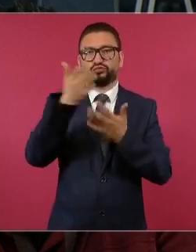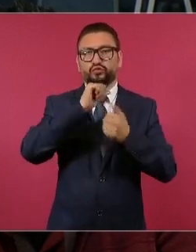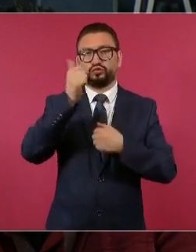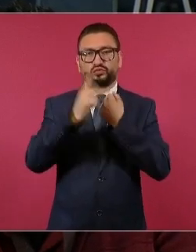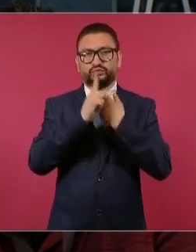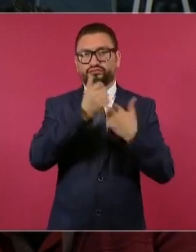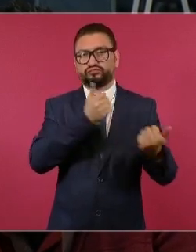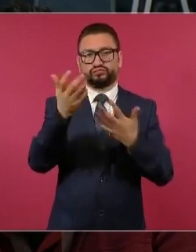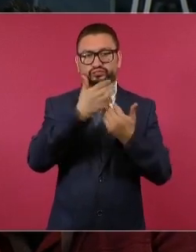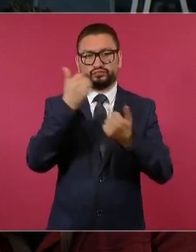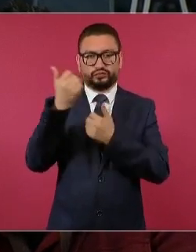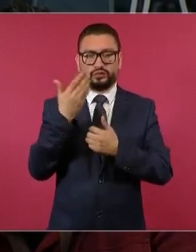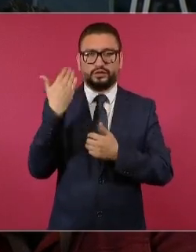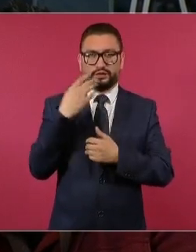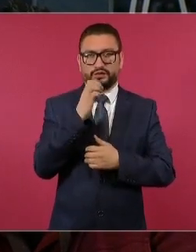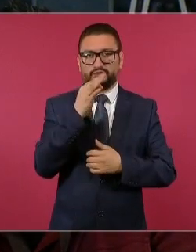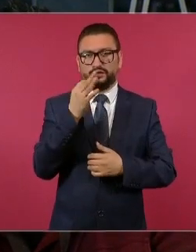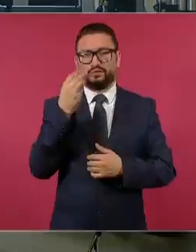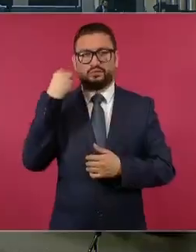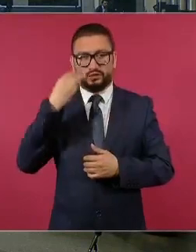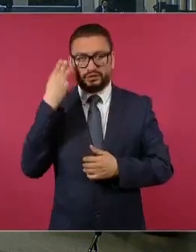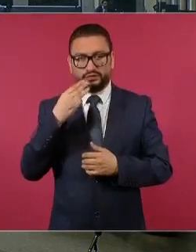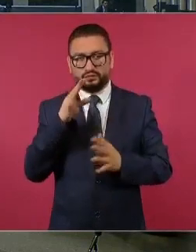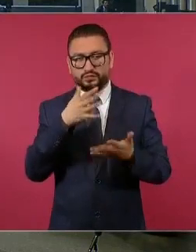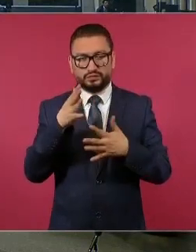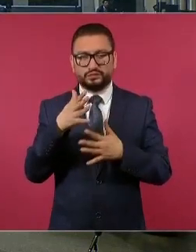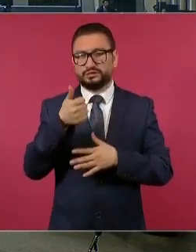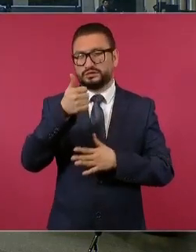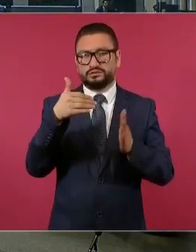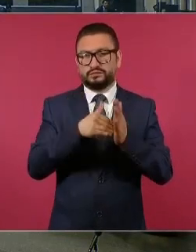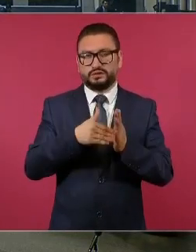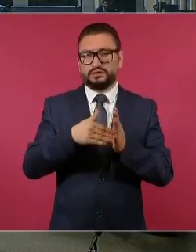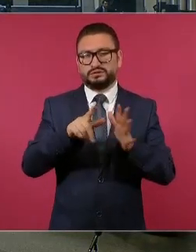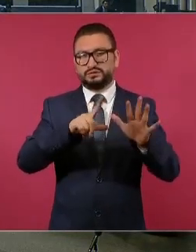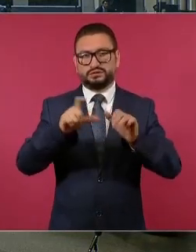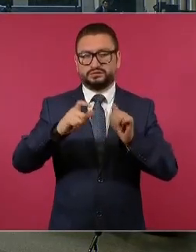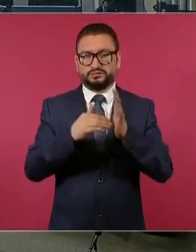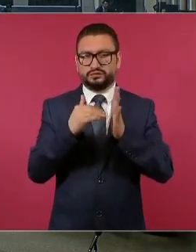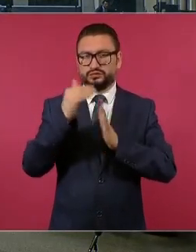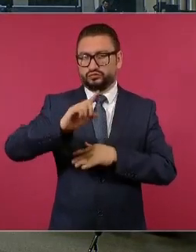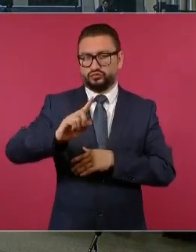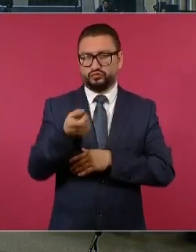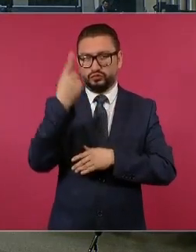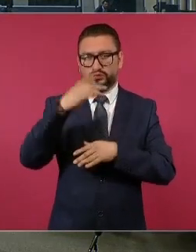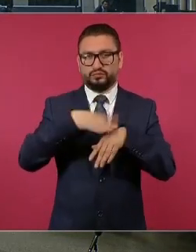en el primer trimestre de este año tuvimos más de 6.700